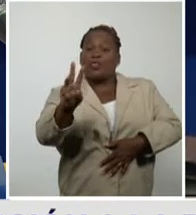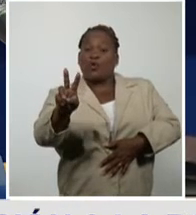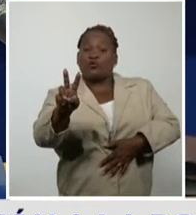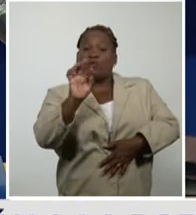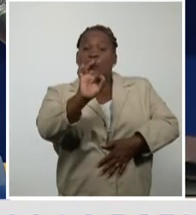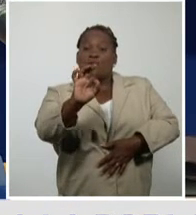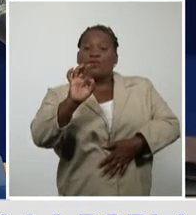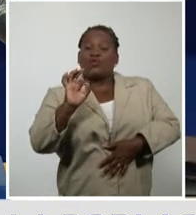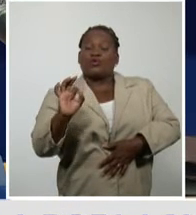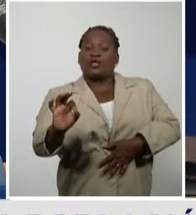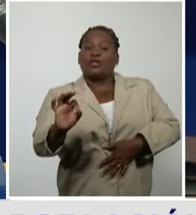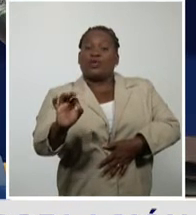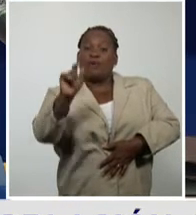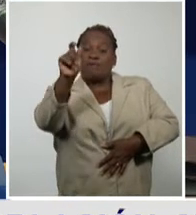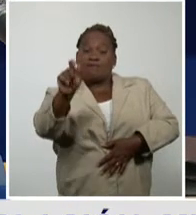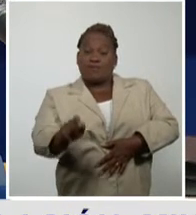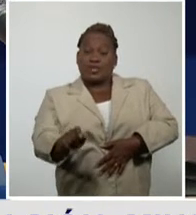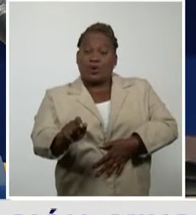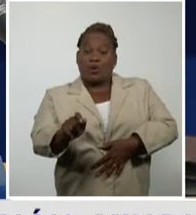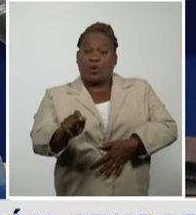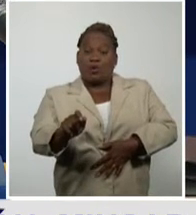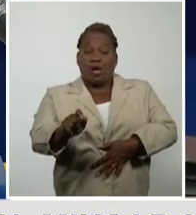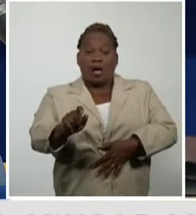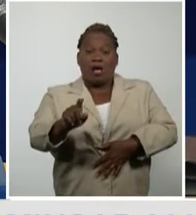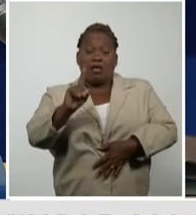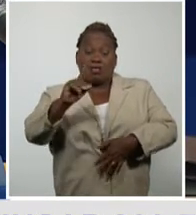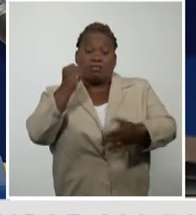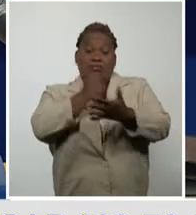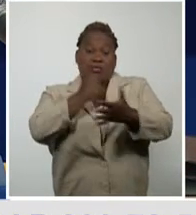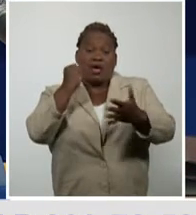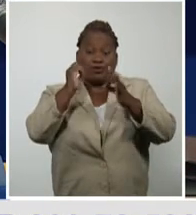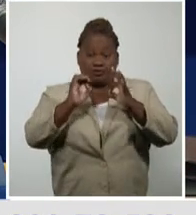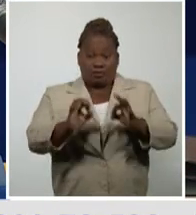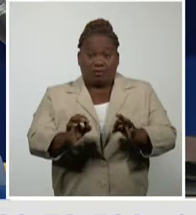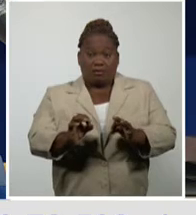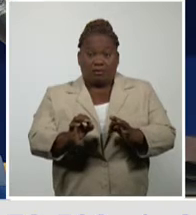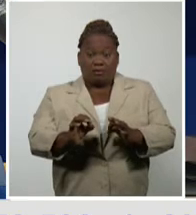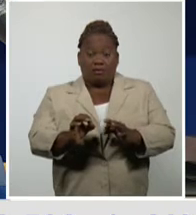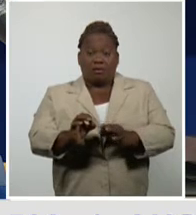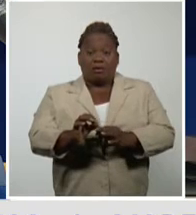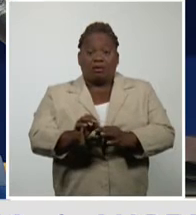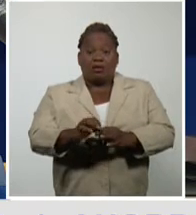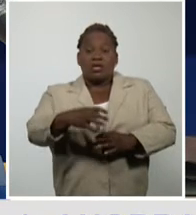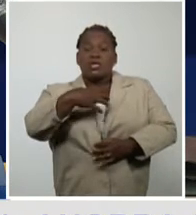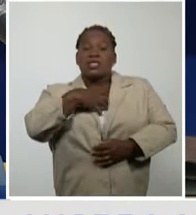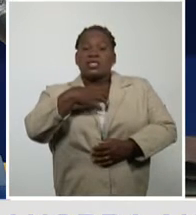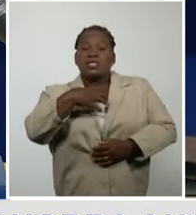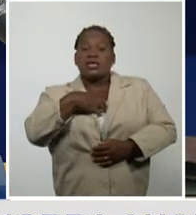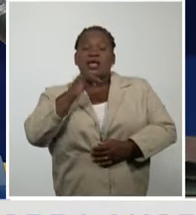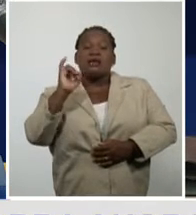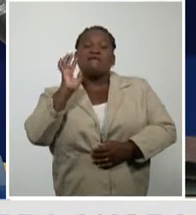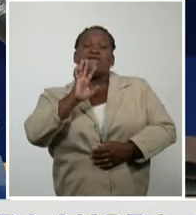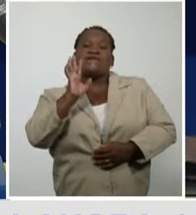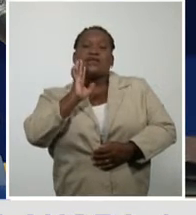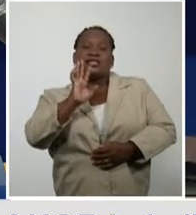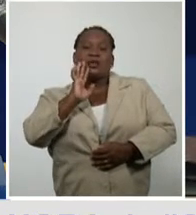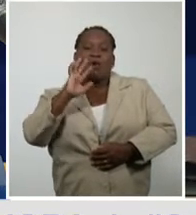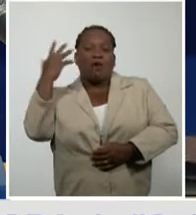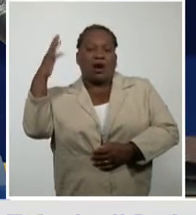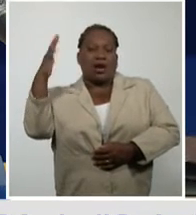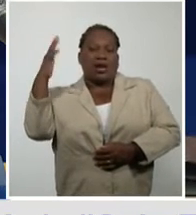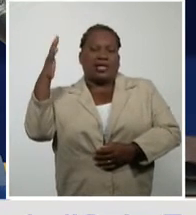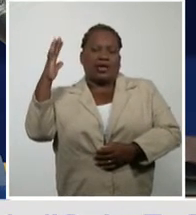los casos que han sido diagnosticados pues tienen como fuente de infección el exterior de nuestro